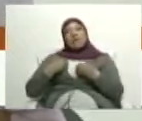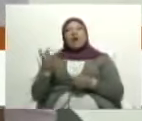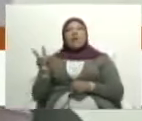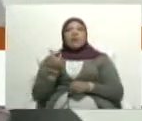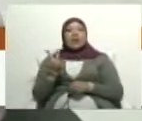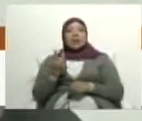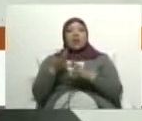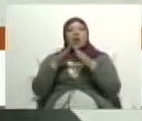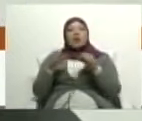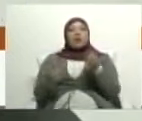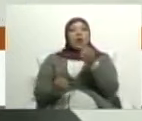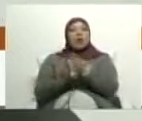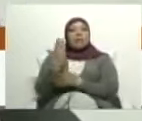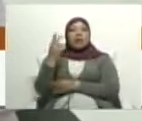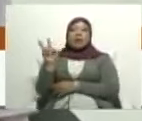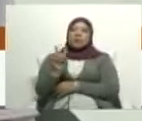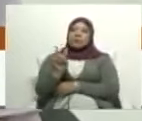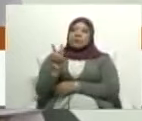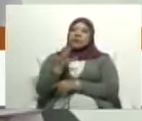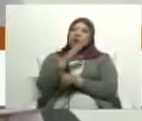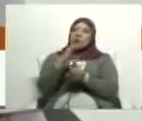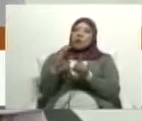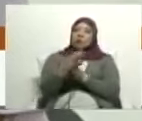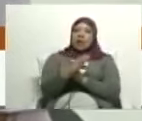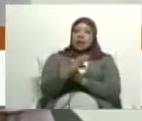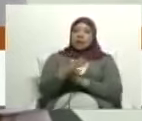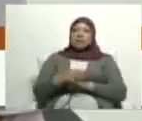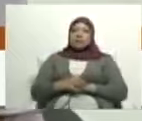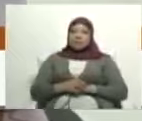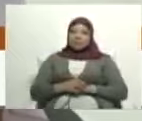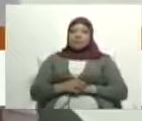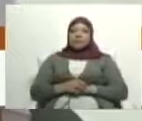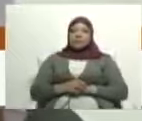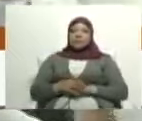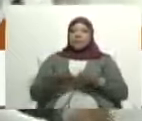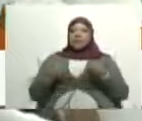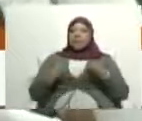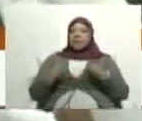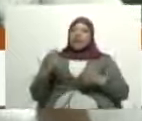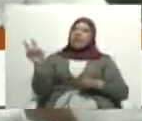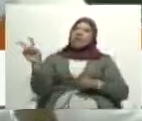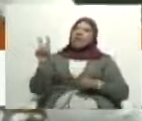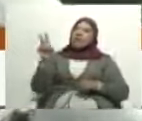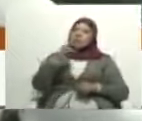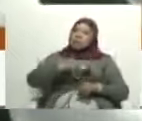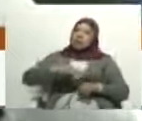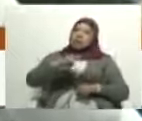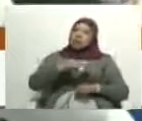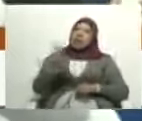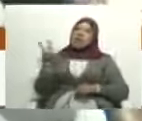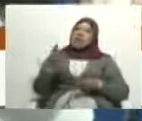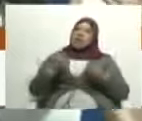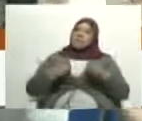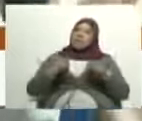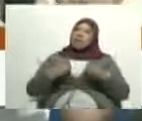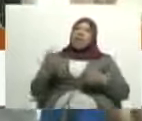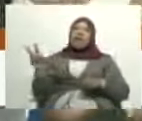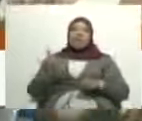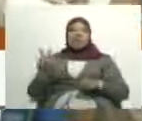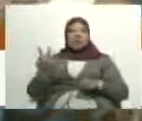con todas sus expresiones culturales. Viva Venezuela, la gran misión, Viva